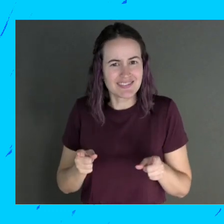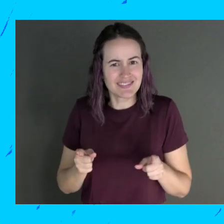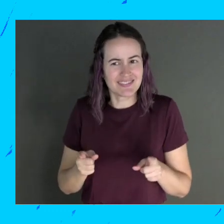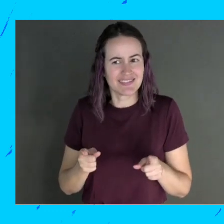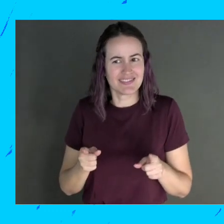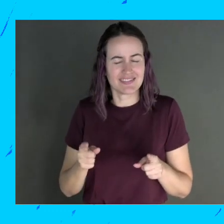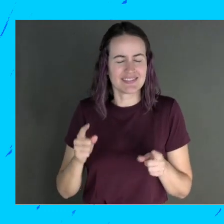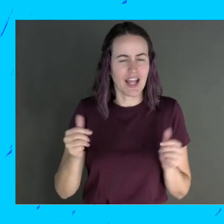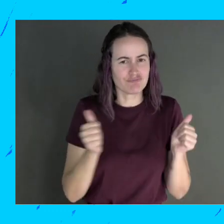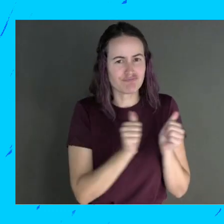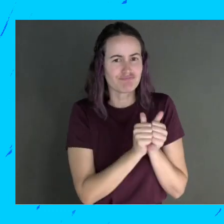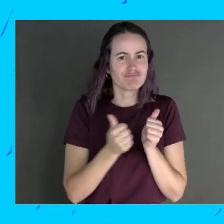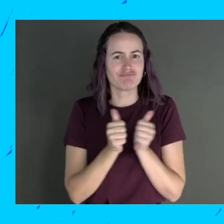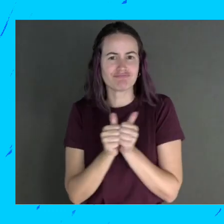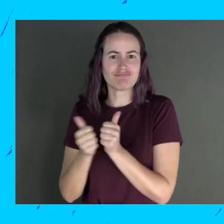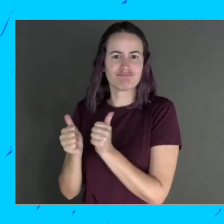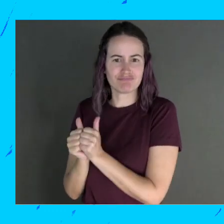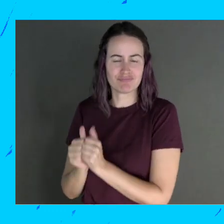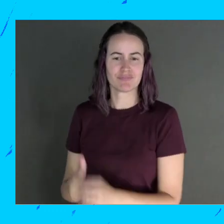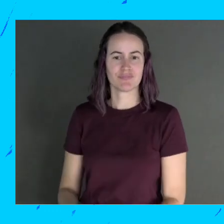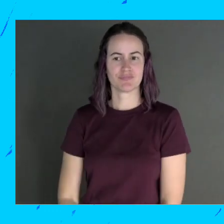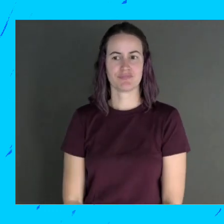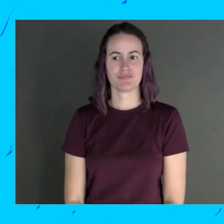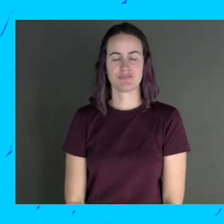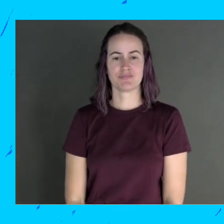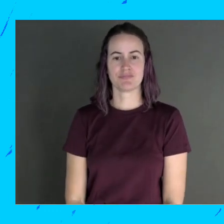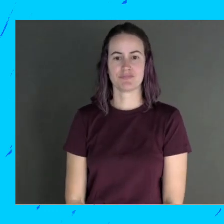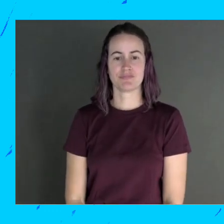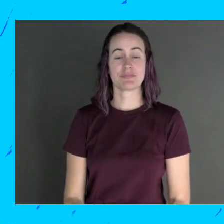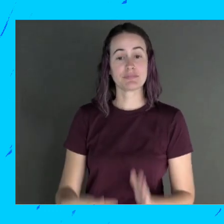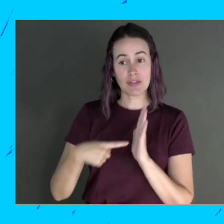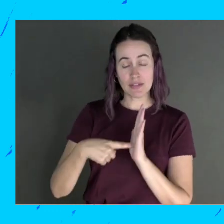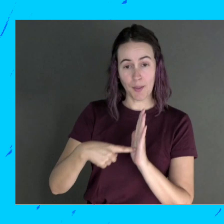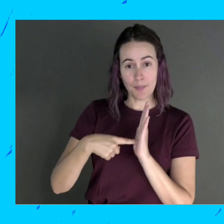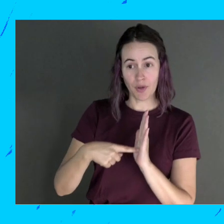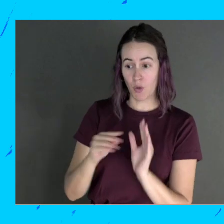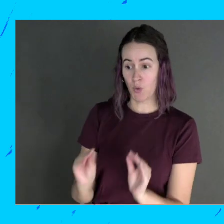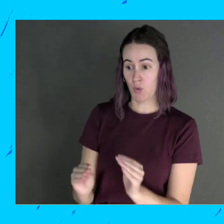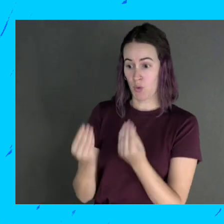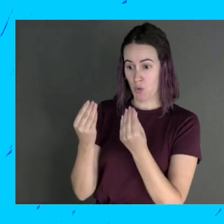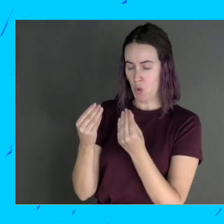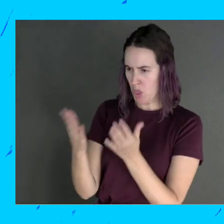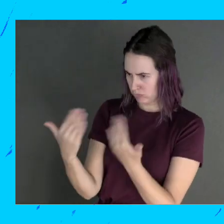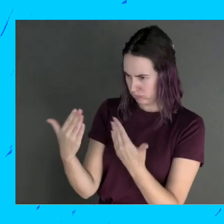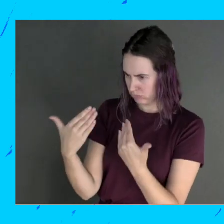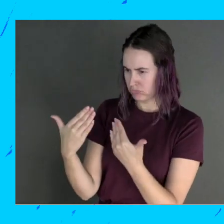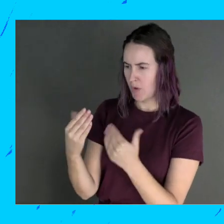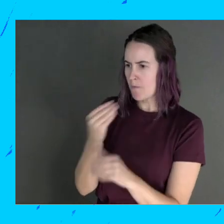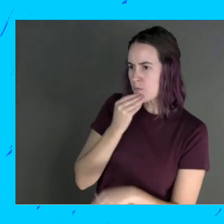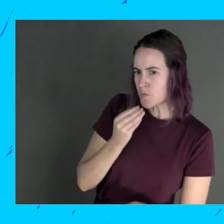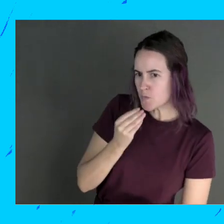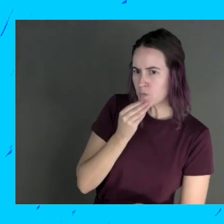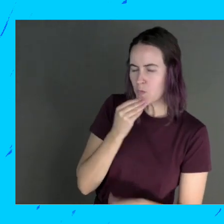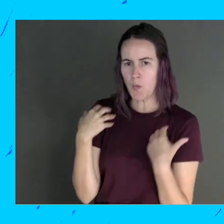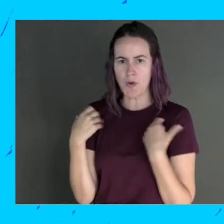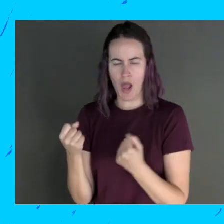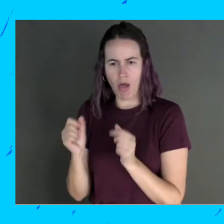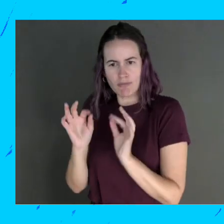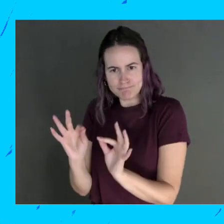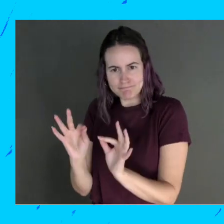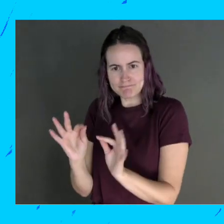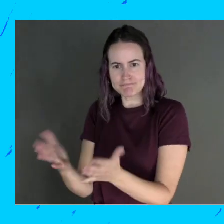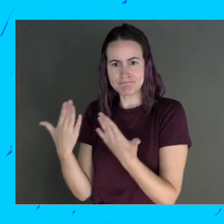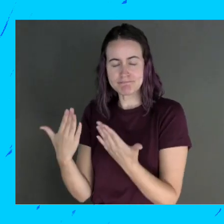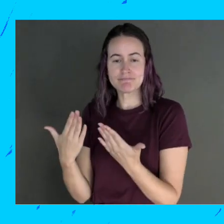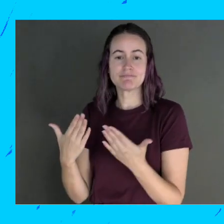plataformas y aprovechar las oportunidades. En algunos casos vemos que podemos trabajar con adolescentes con relación a